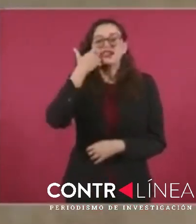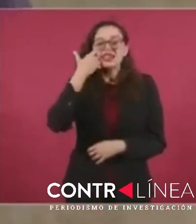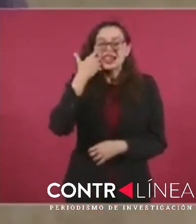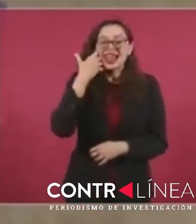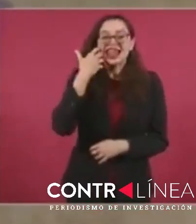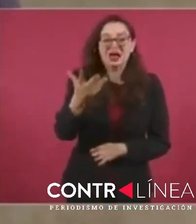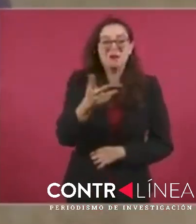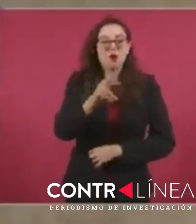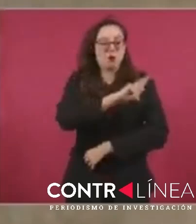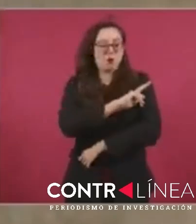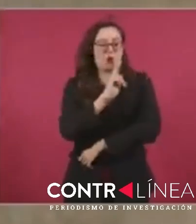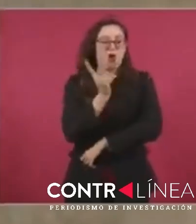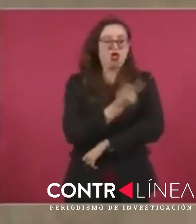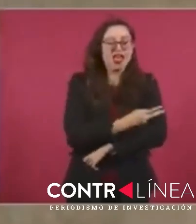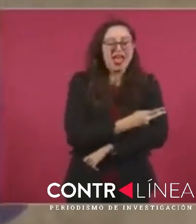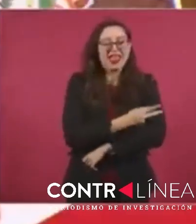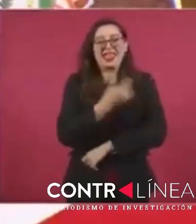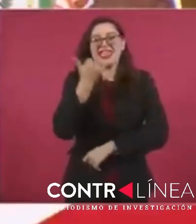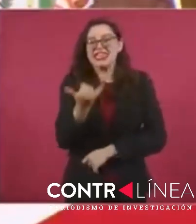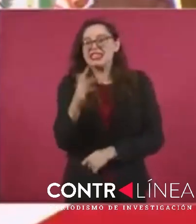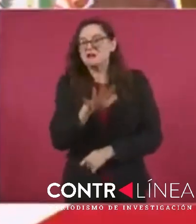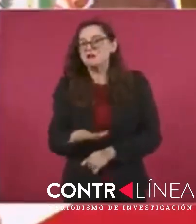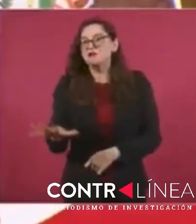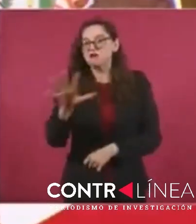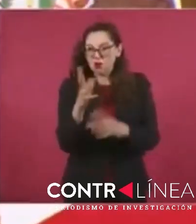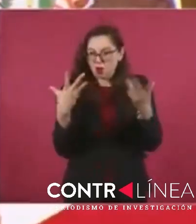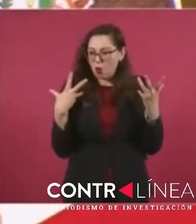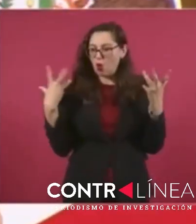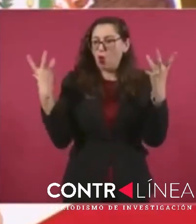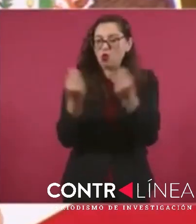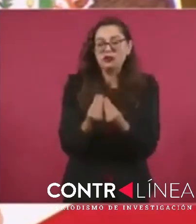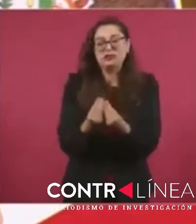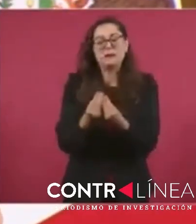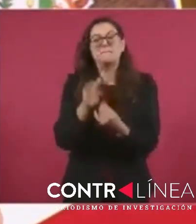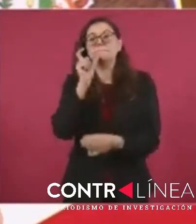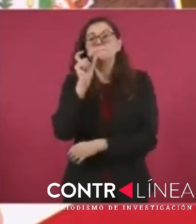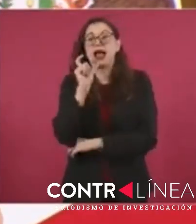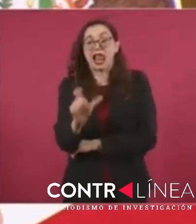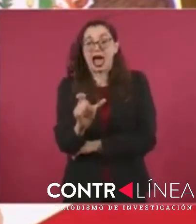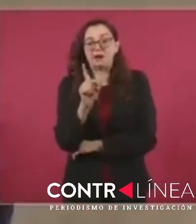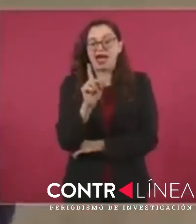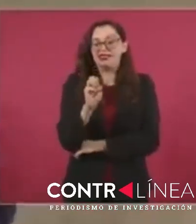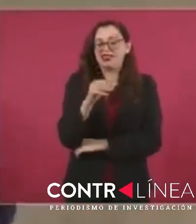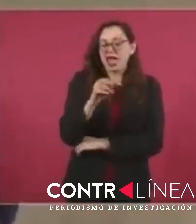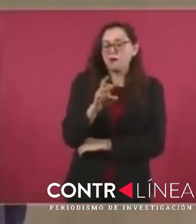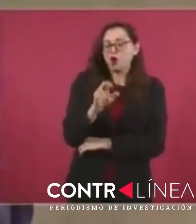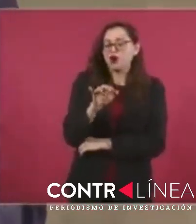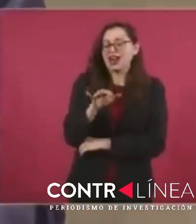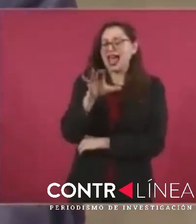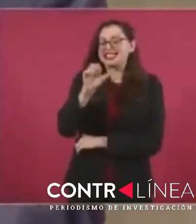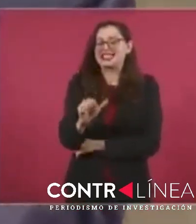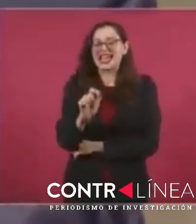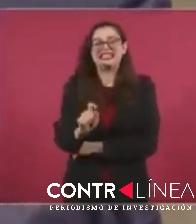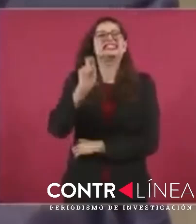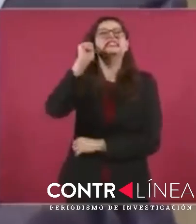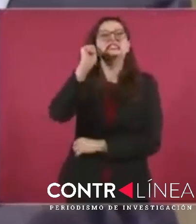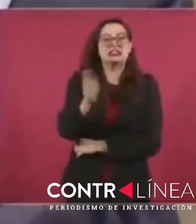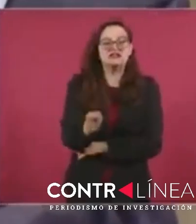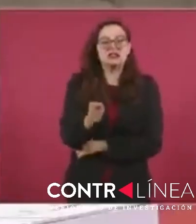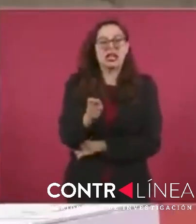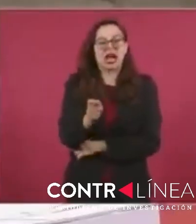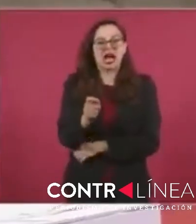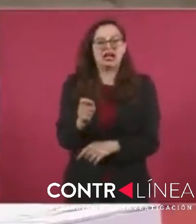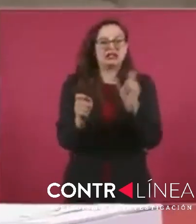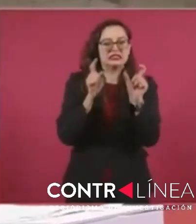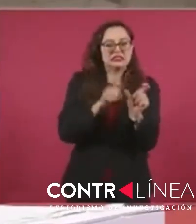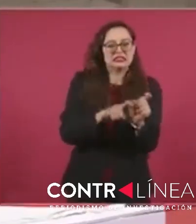kratos con demos. Democracia, lo hemos dicho varias veces, se compone de dos